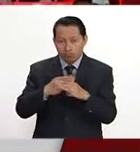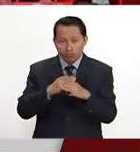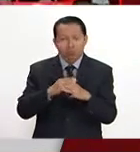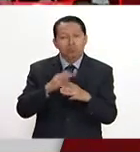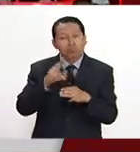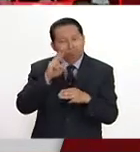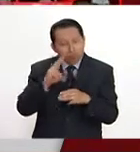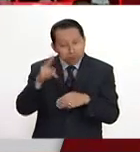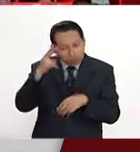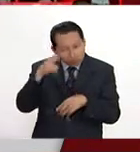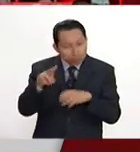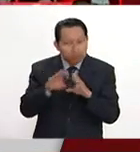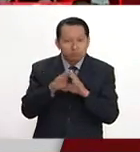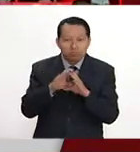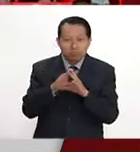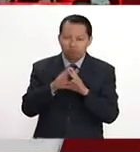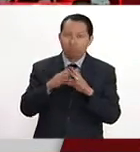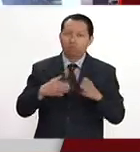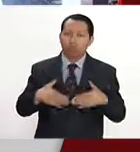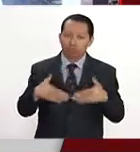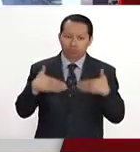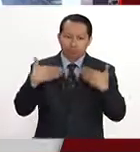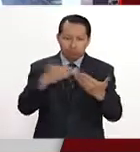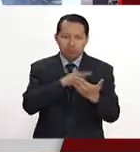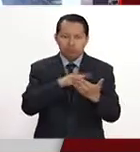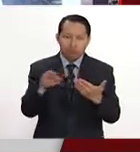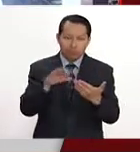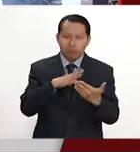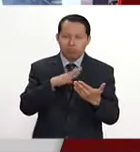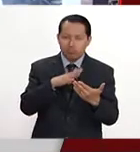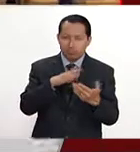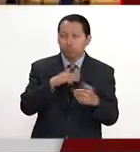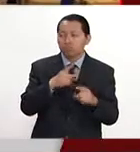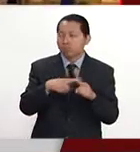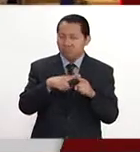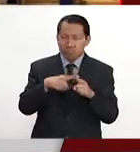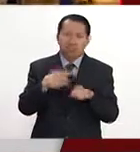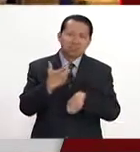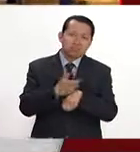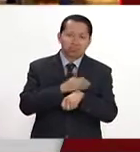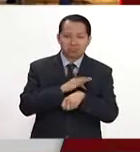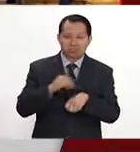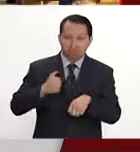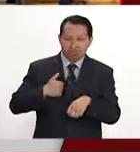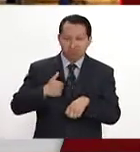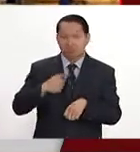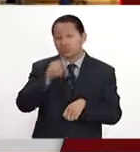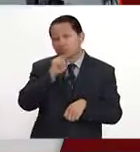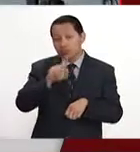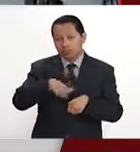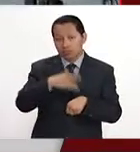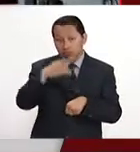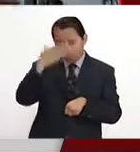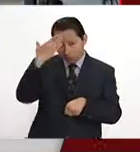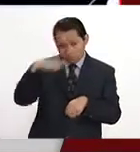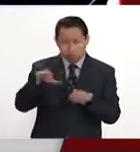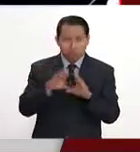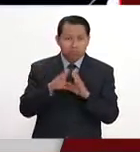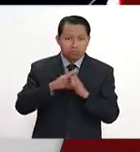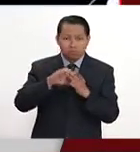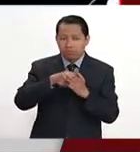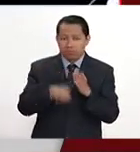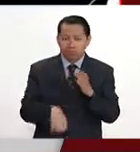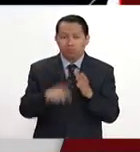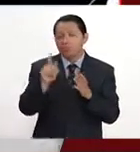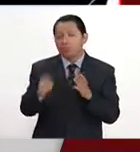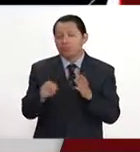México como una plataforma confiable para exportar hacia Estados Unidos y Canadá. Porque sabemos, por ejemplo,